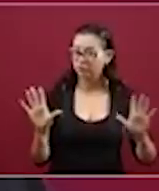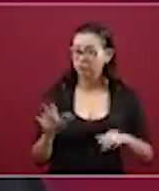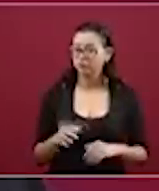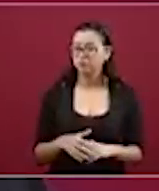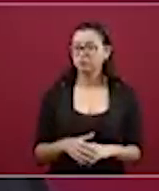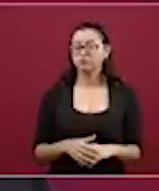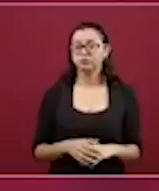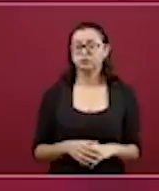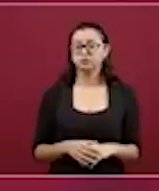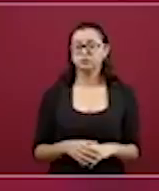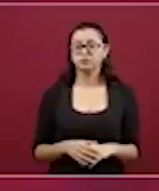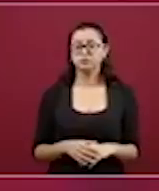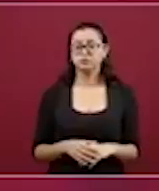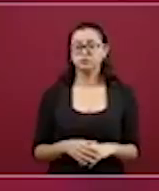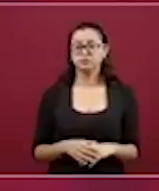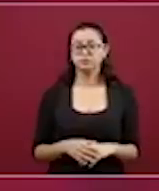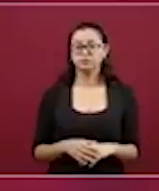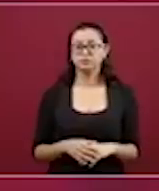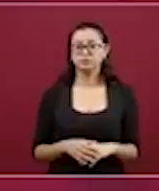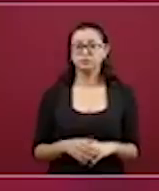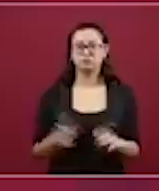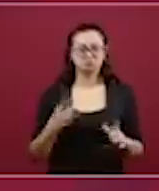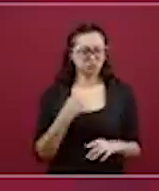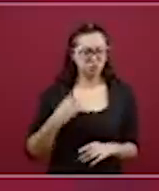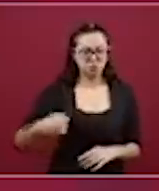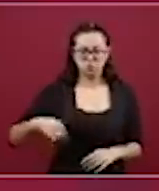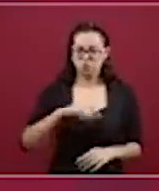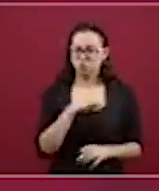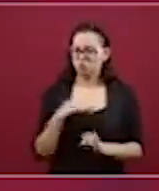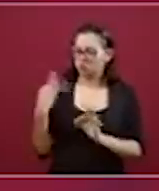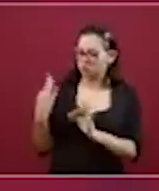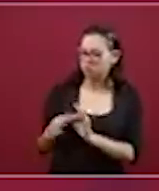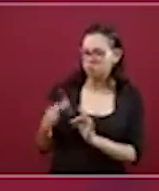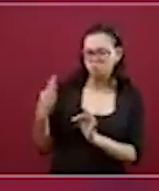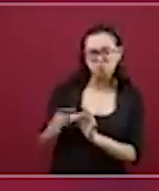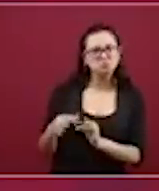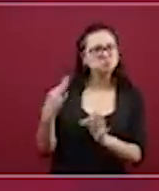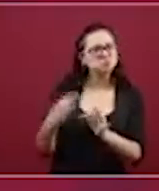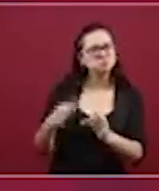que siempre hemos cumplido y vamos a seguir cumpliendo